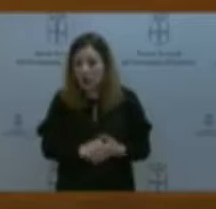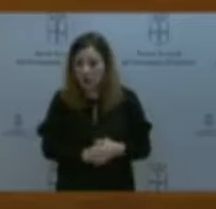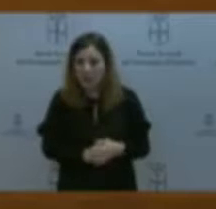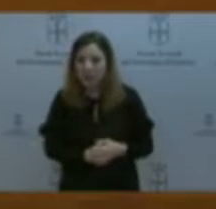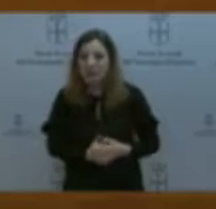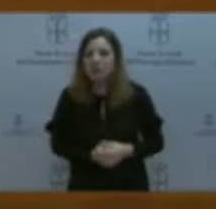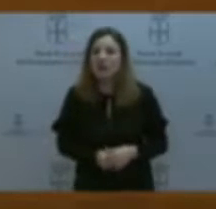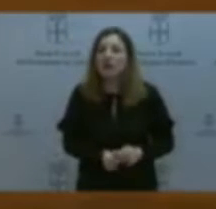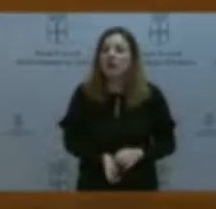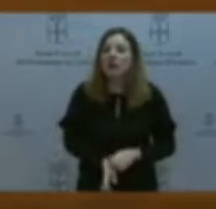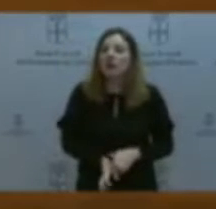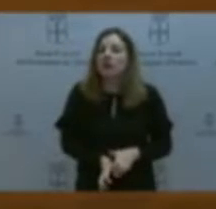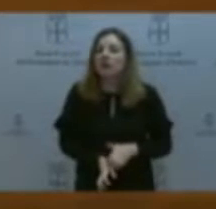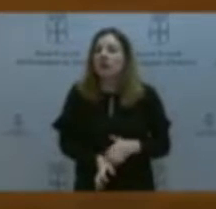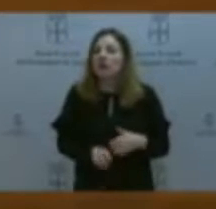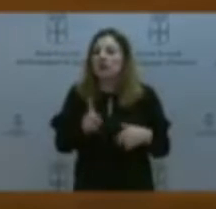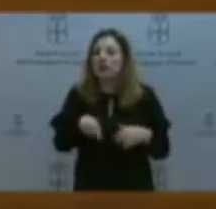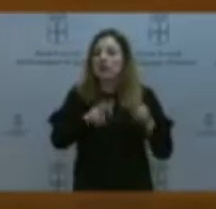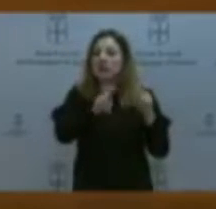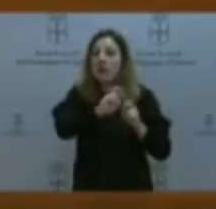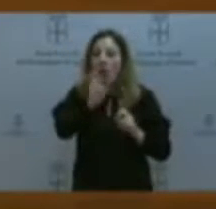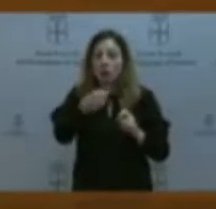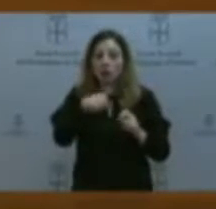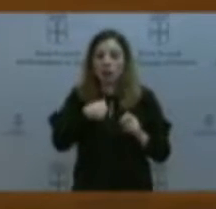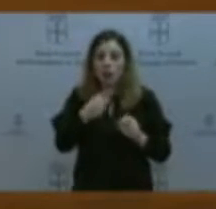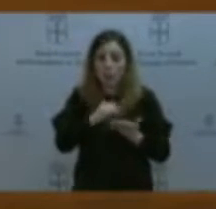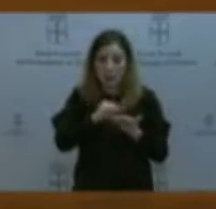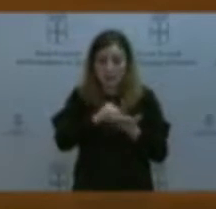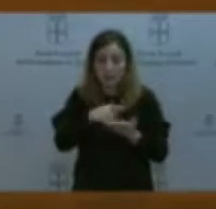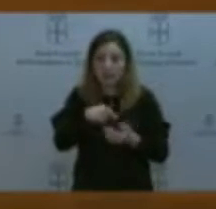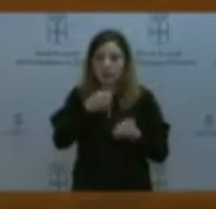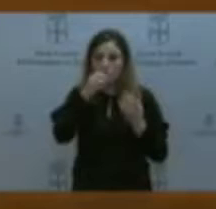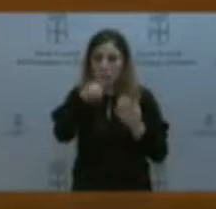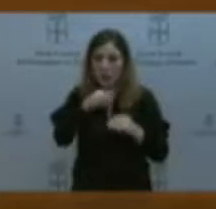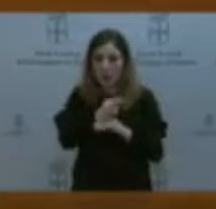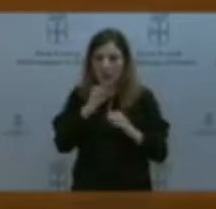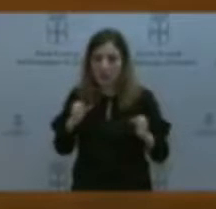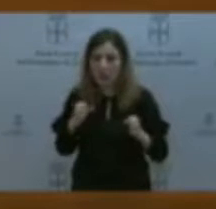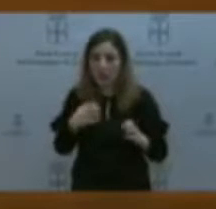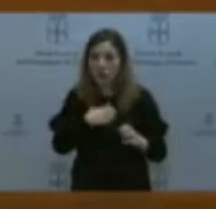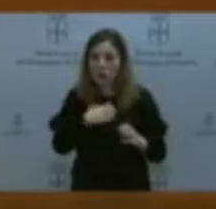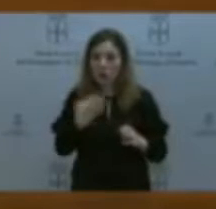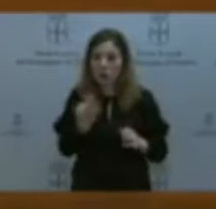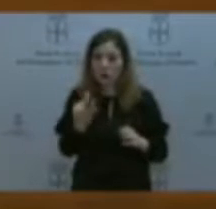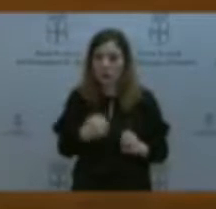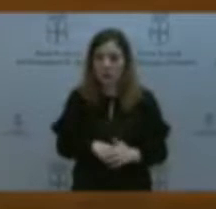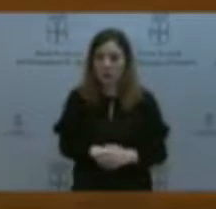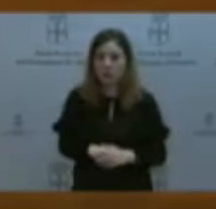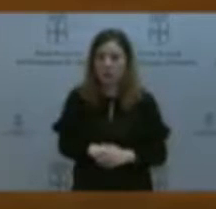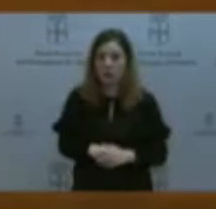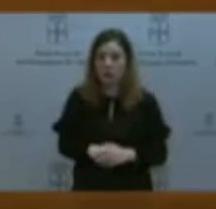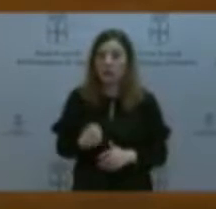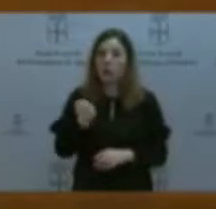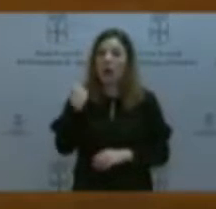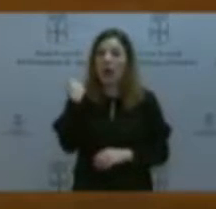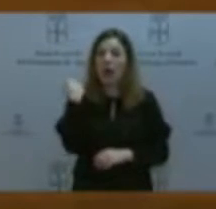dicho muchas veces en esta Cámara es que no se pueden aprobar o apoyar, proponer soluciones simples para